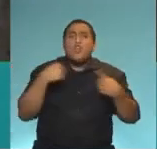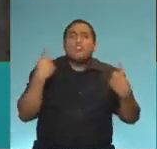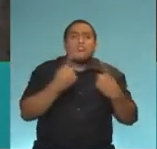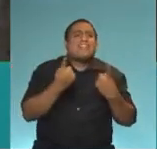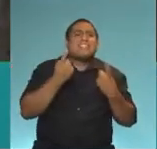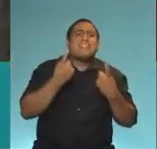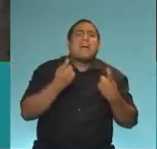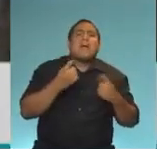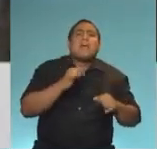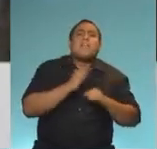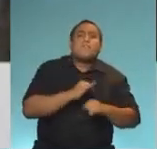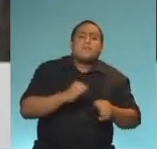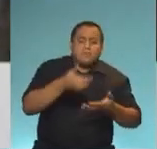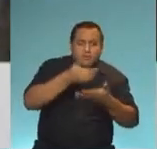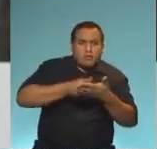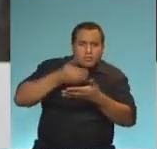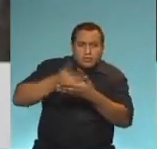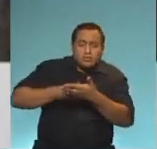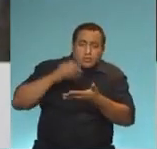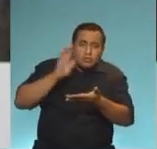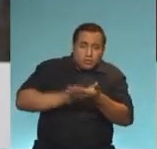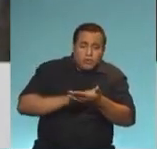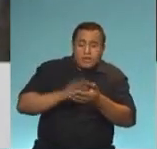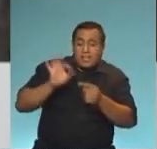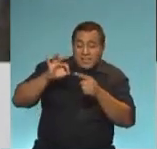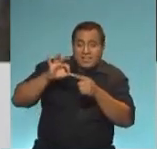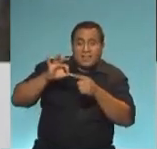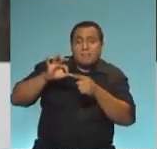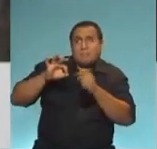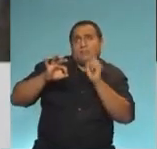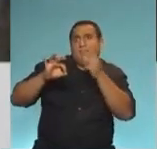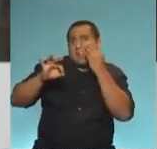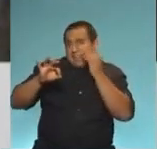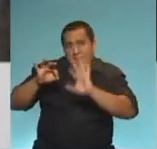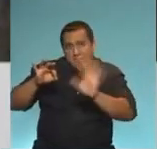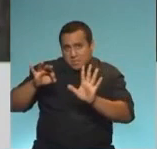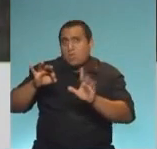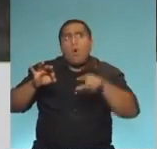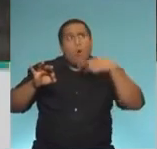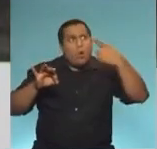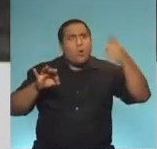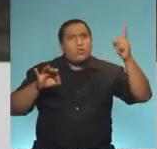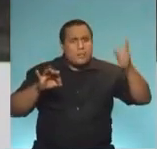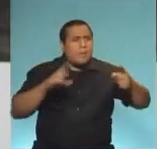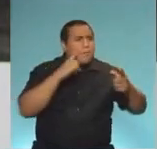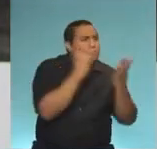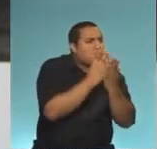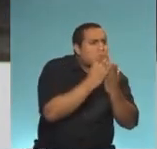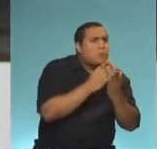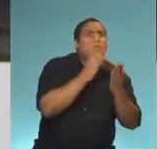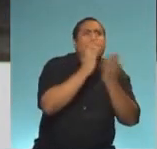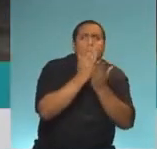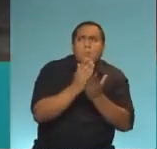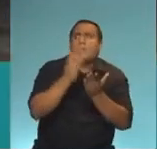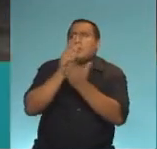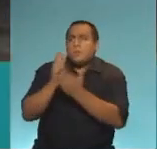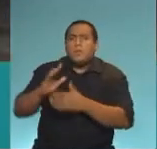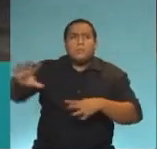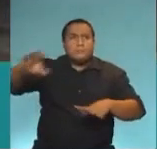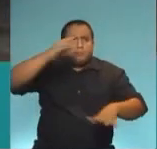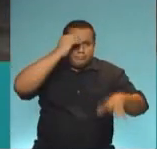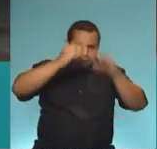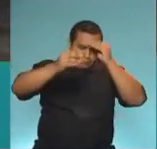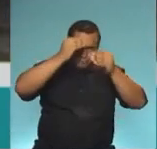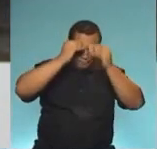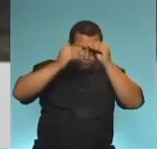esta variante en particular que a lo mejor encontramos en nuestro país, sino de otras. Entonces, esto es conocimiento que se genera